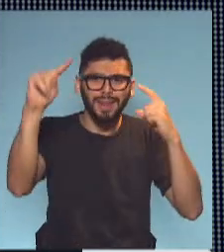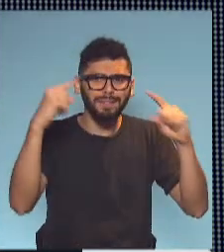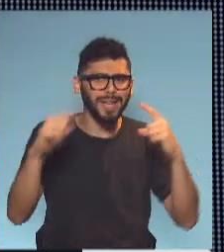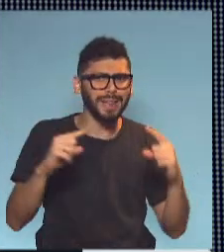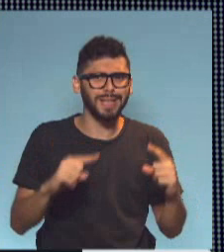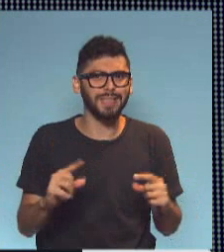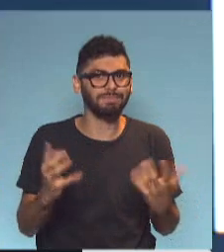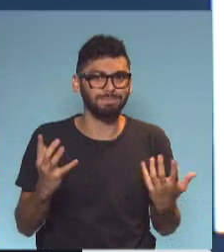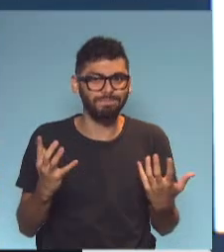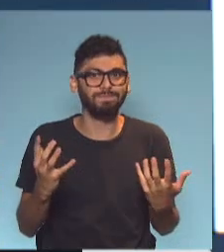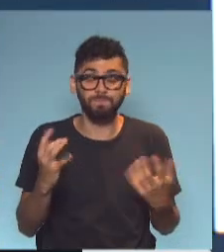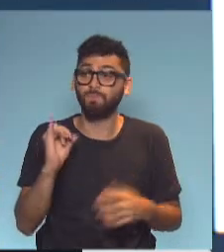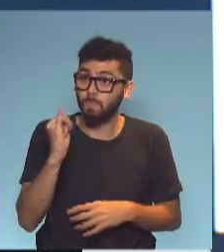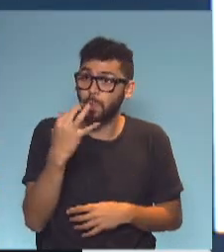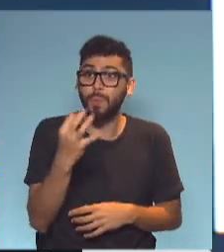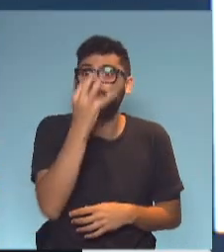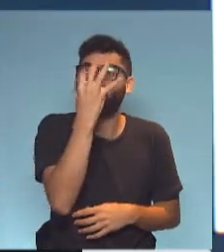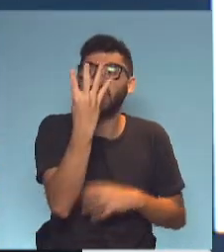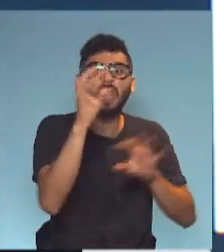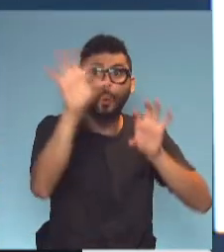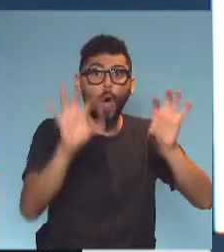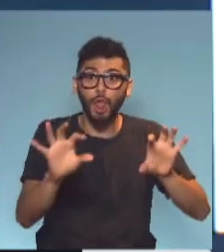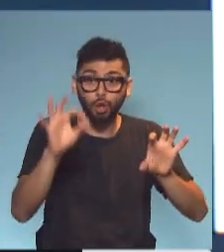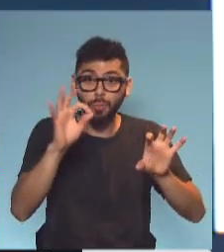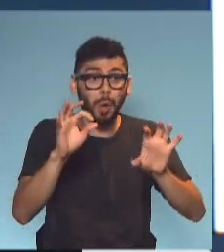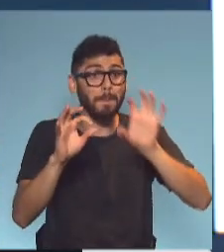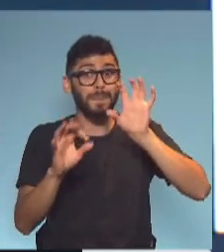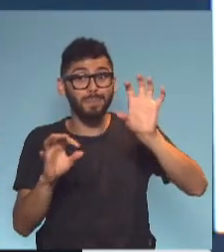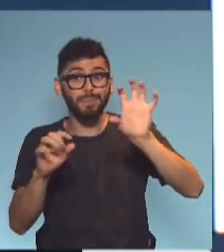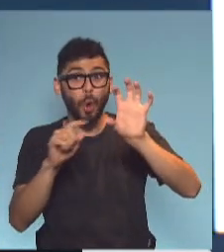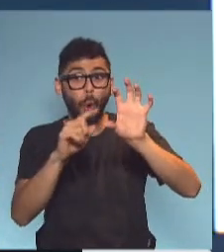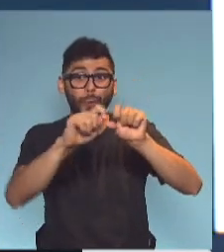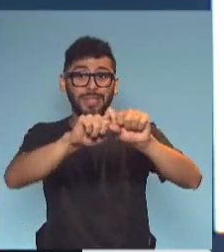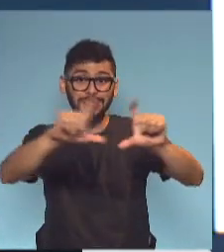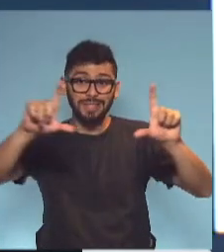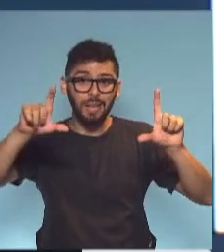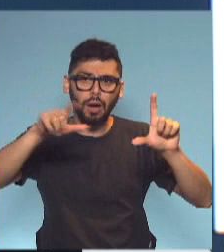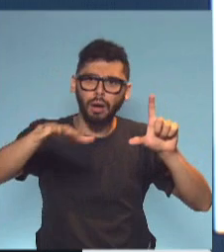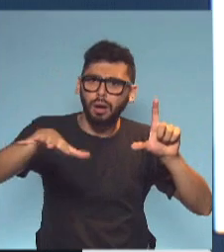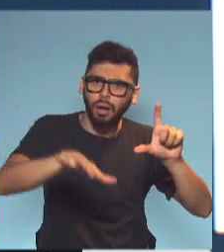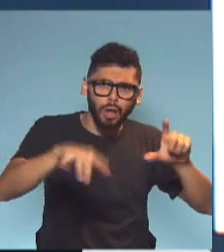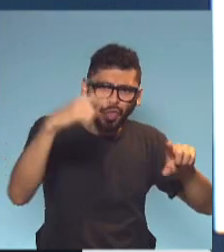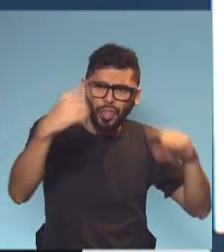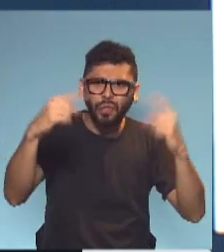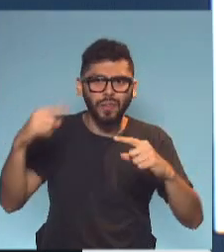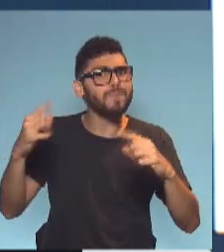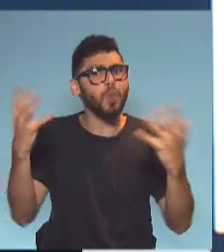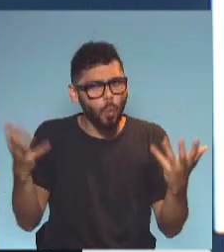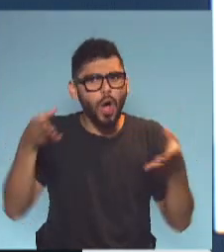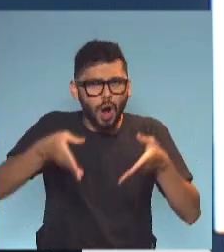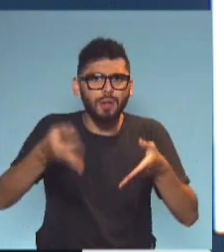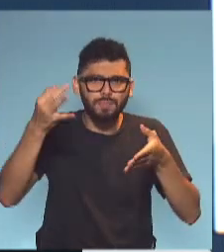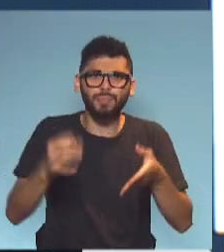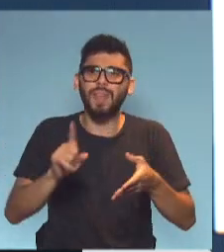país en el que nos paráramos. Y ni siquiera 24, porque en cada provincia había distintas situaciones. Bueno, básicamente eso es lo que vamos a hacer.